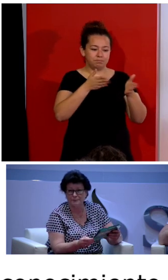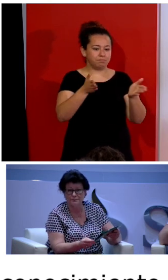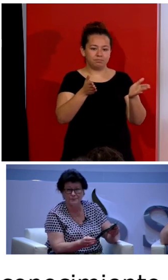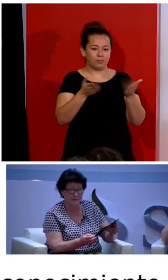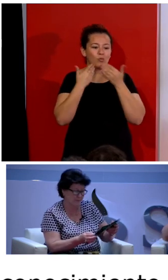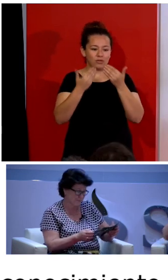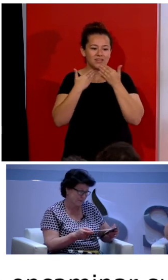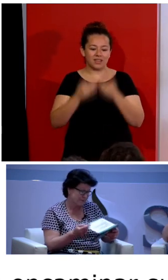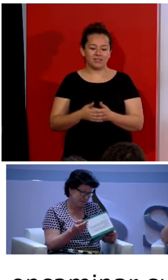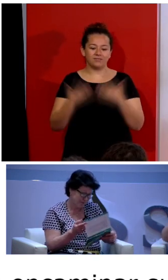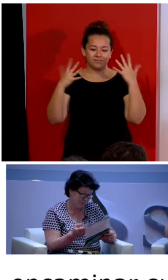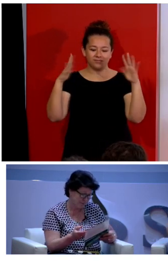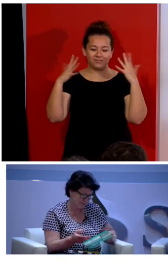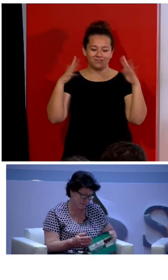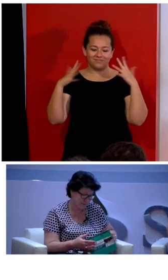gracias.